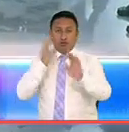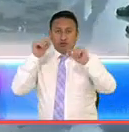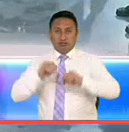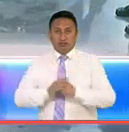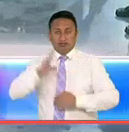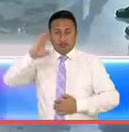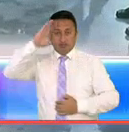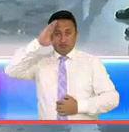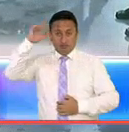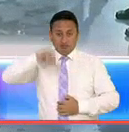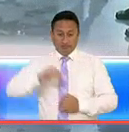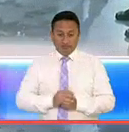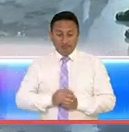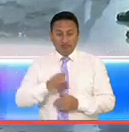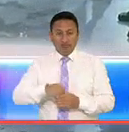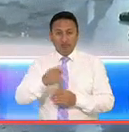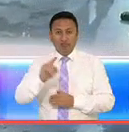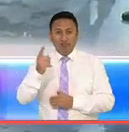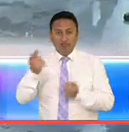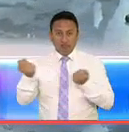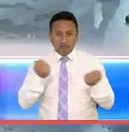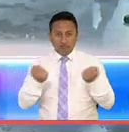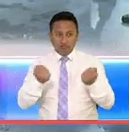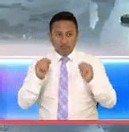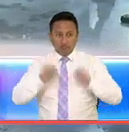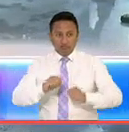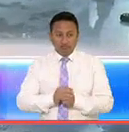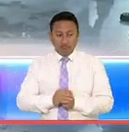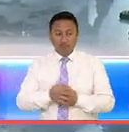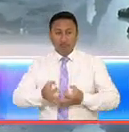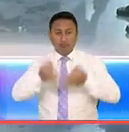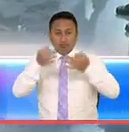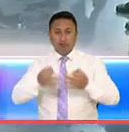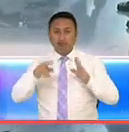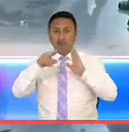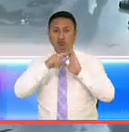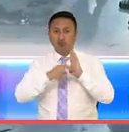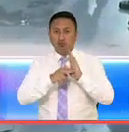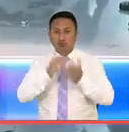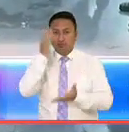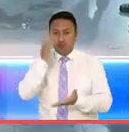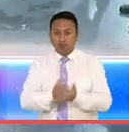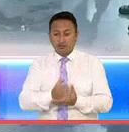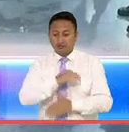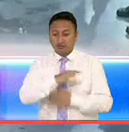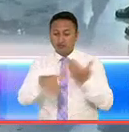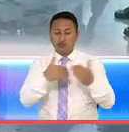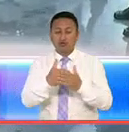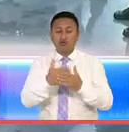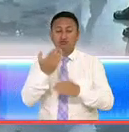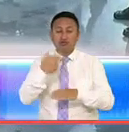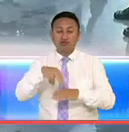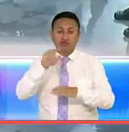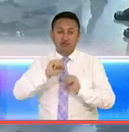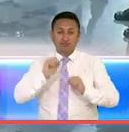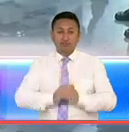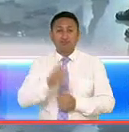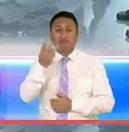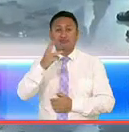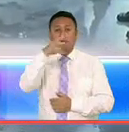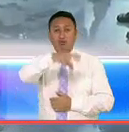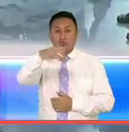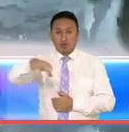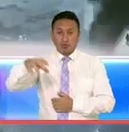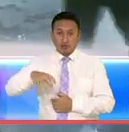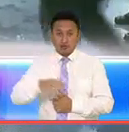personal policial, quienes saldrán a un primer operativo, esto para dar cumplimiento al toque de queda a nivel nacional. Bueno, son 16 provincias